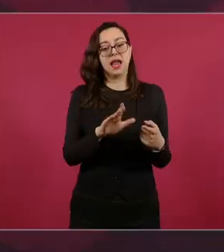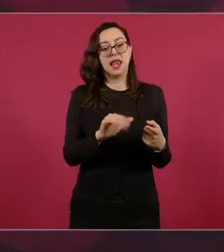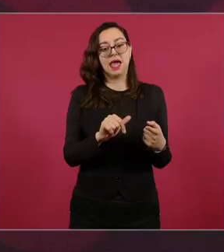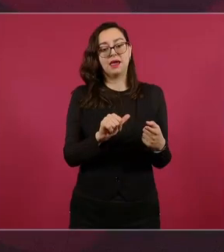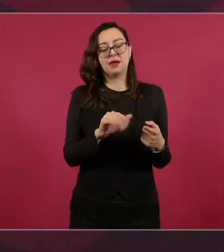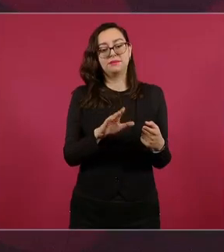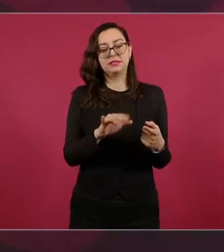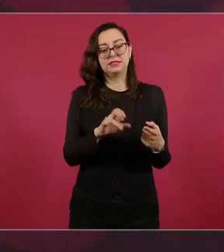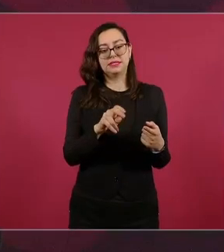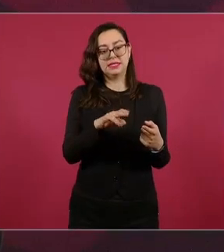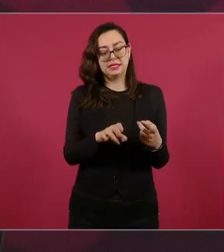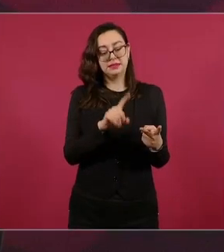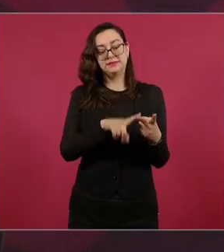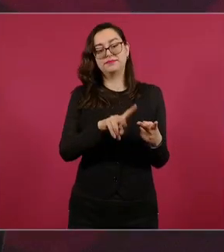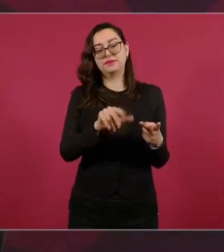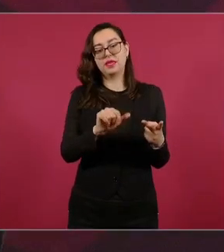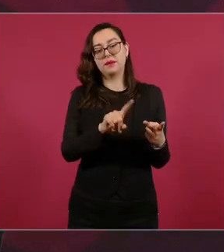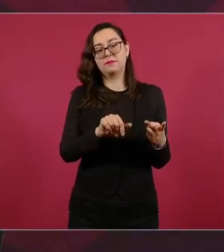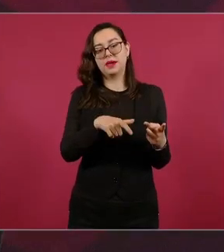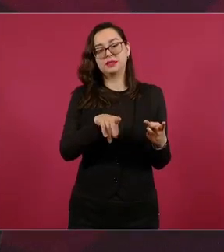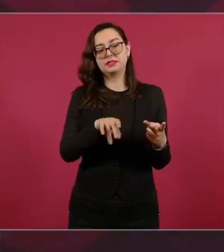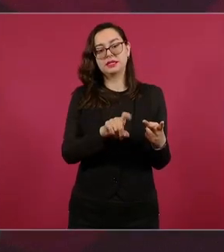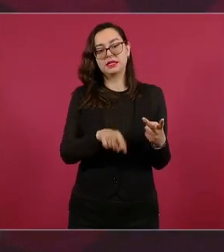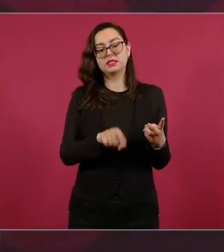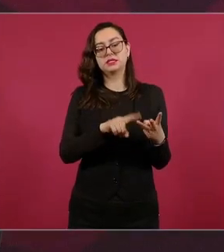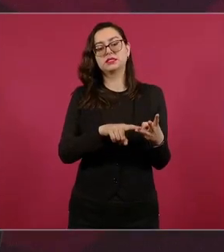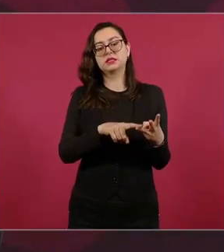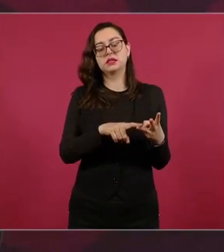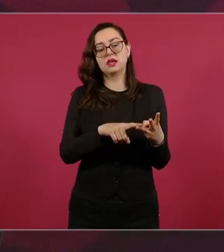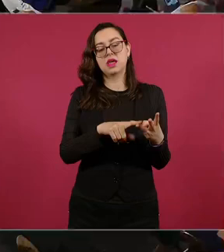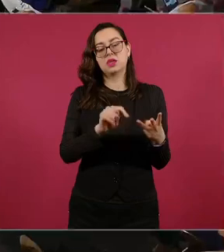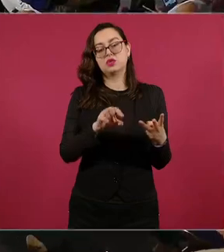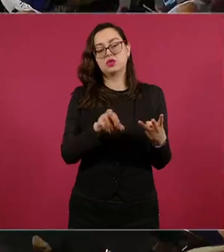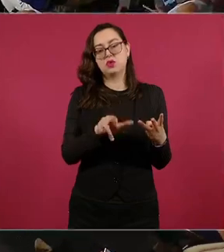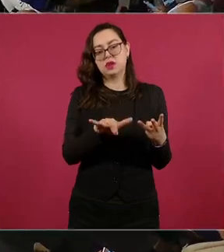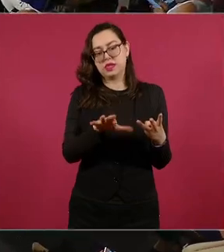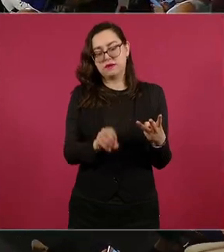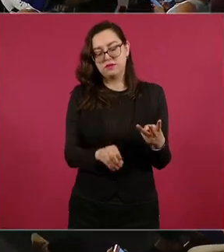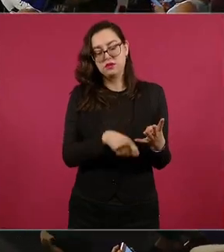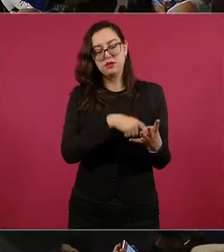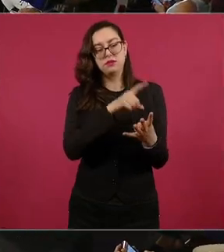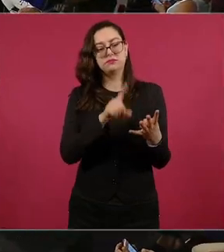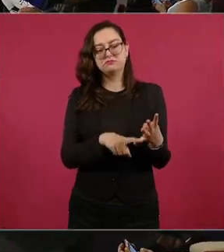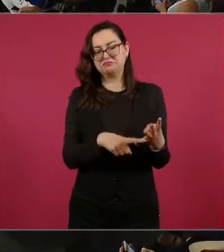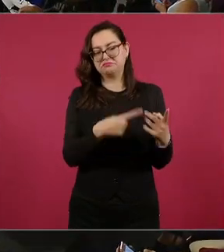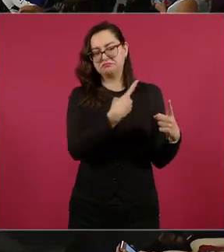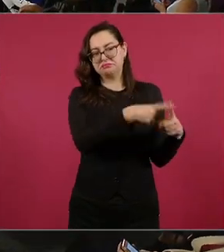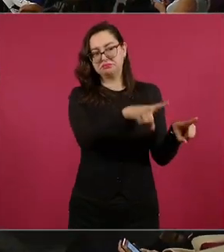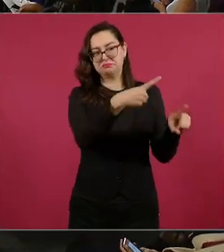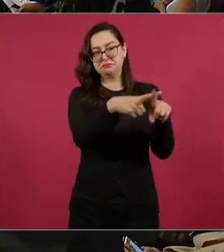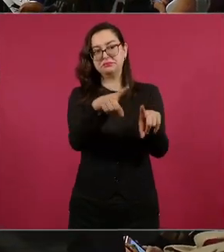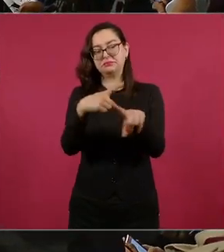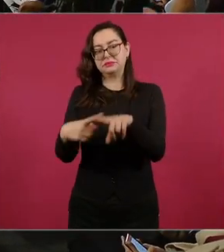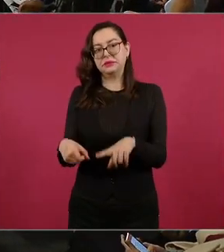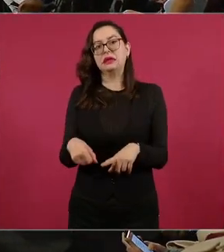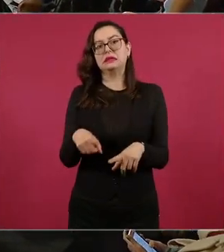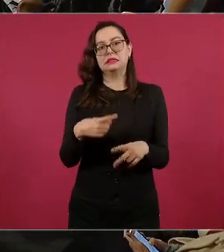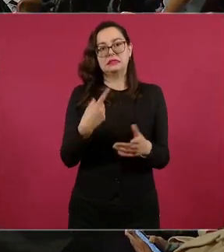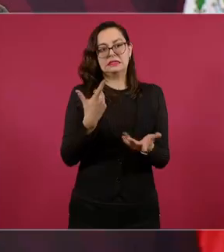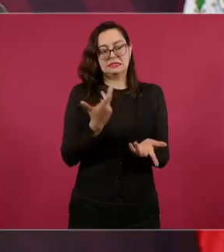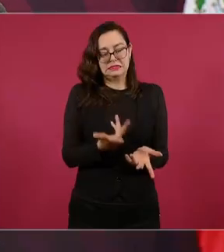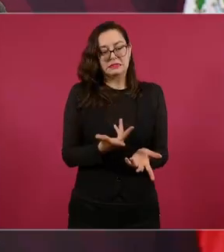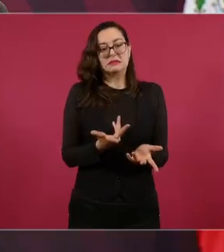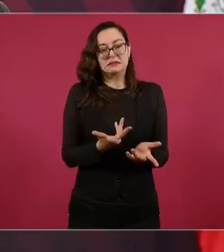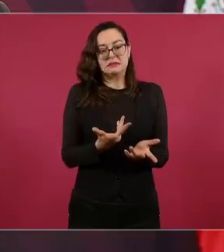Vázquez Gómez, como Toribio Esquivel Obregón, entre otros que